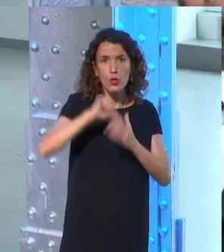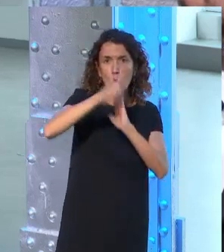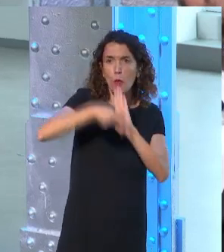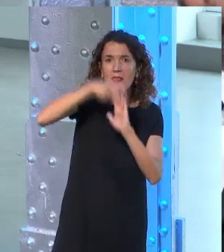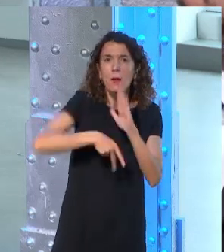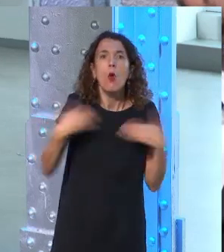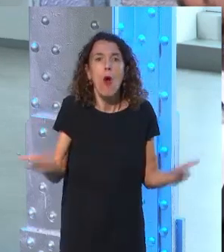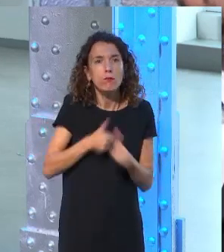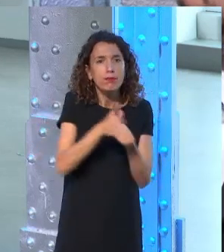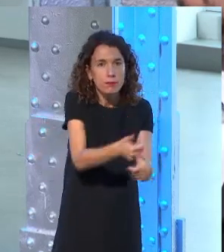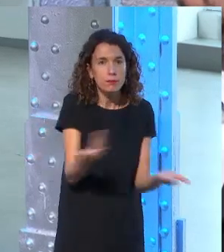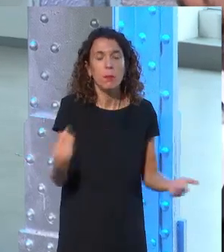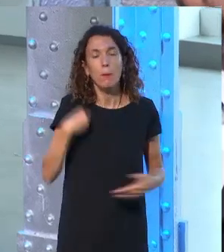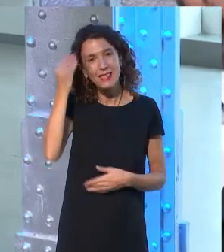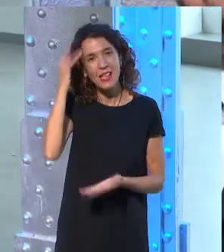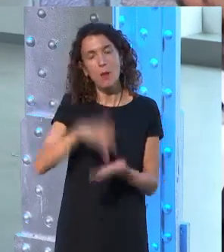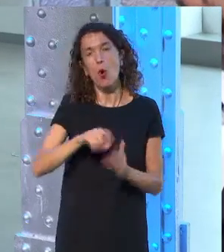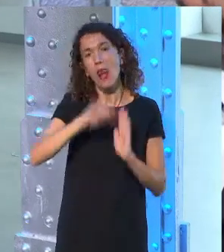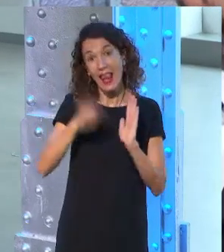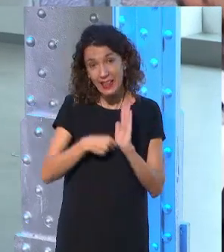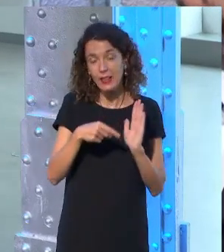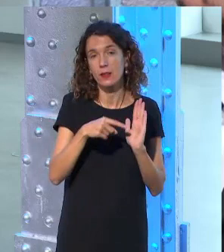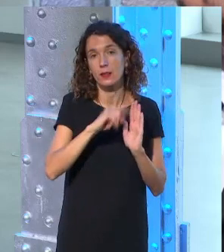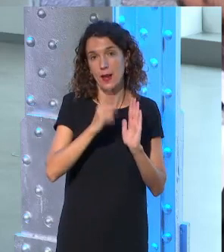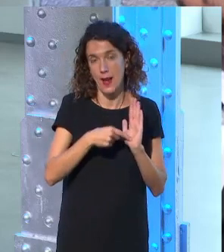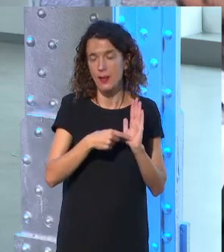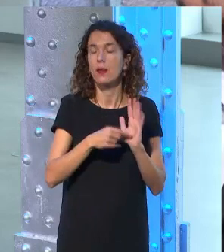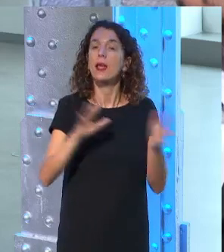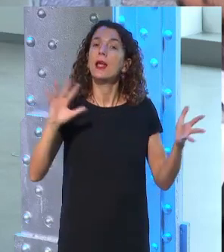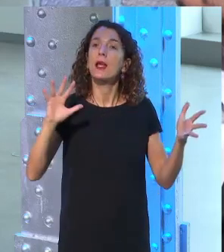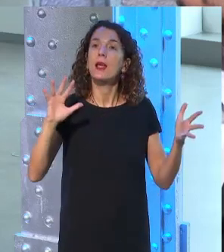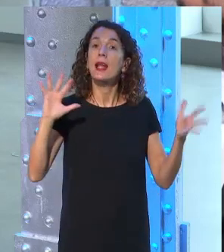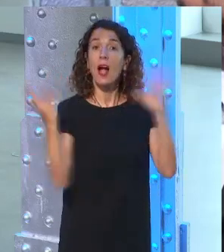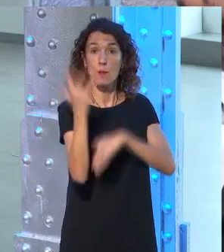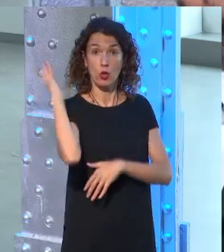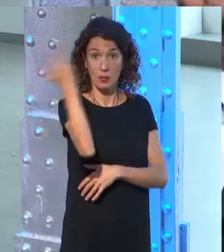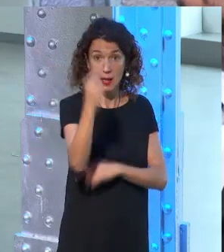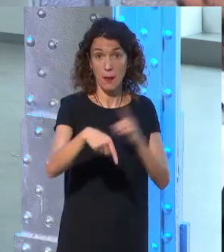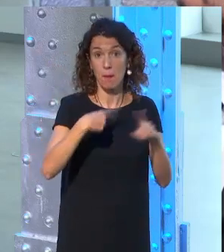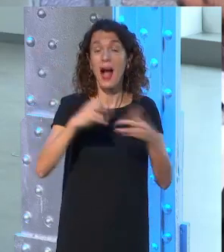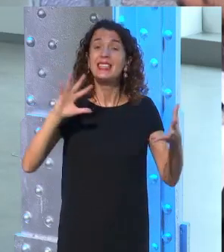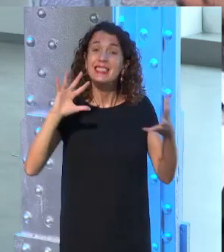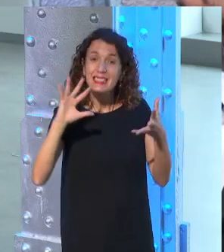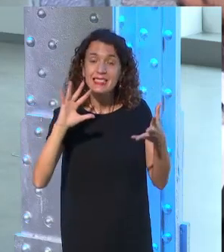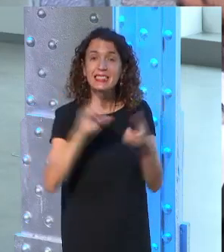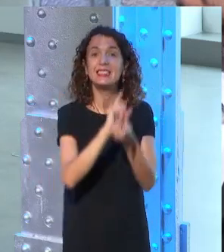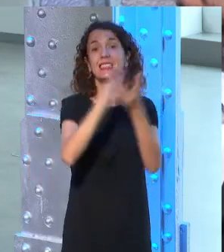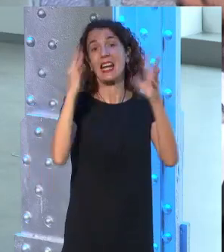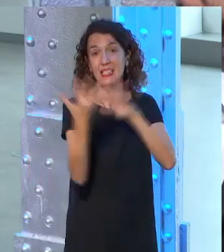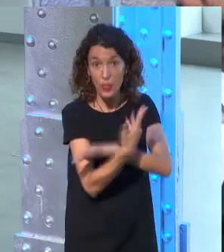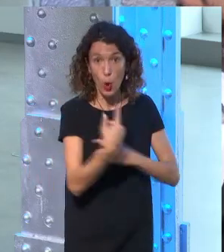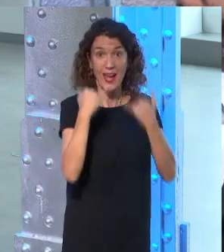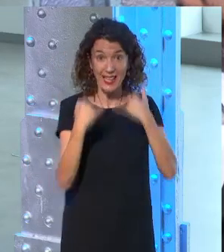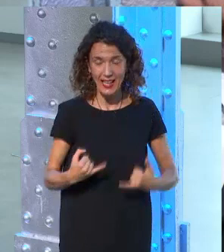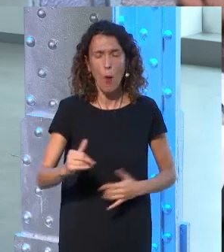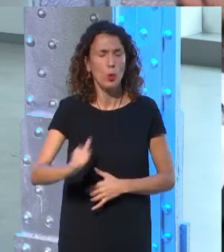normativo? Pensamos que la ley de cambio climático y transición energética es una